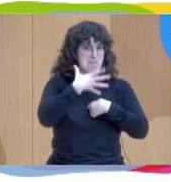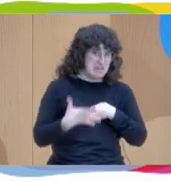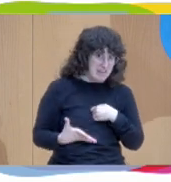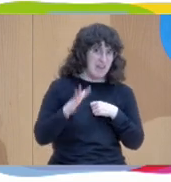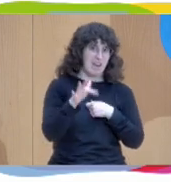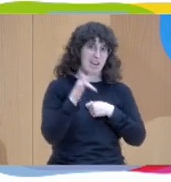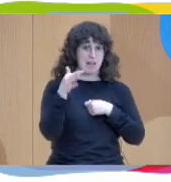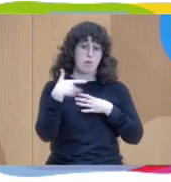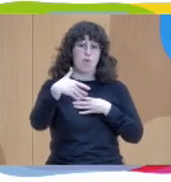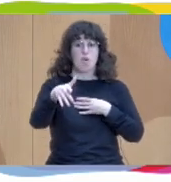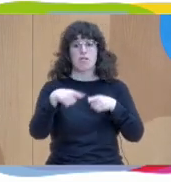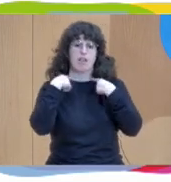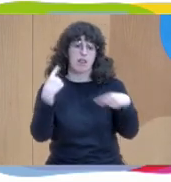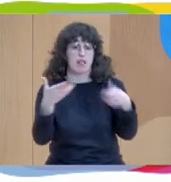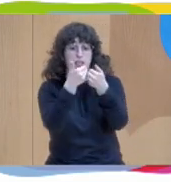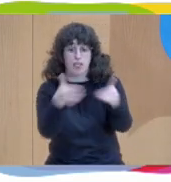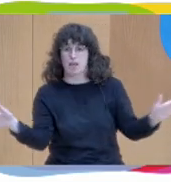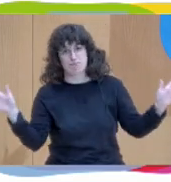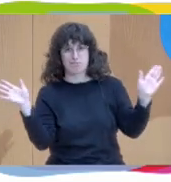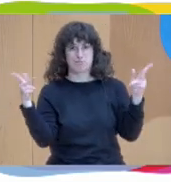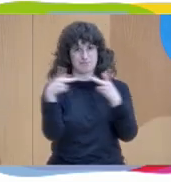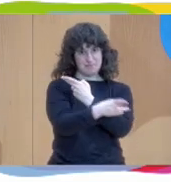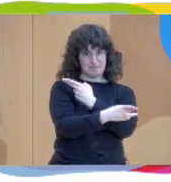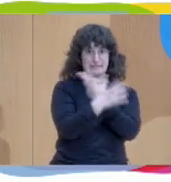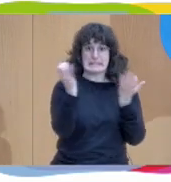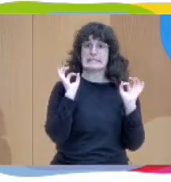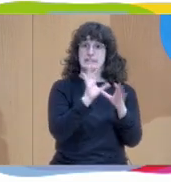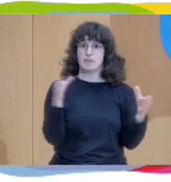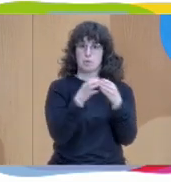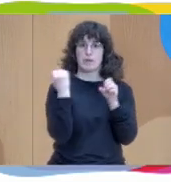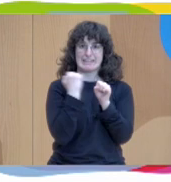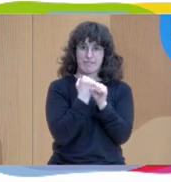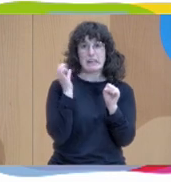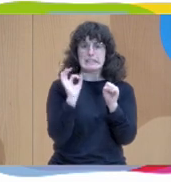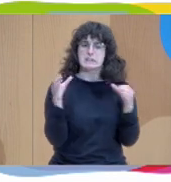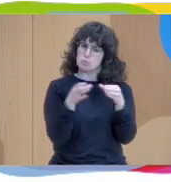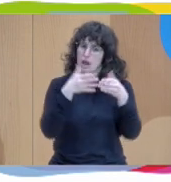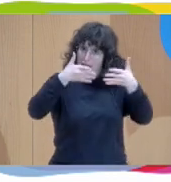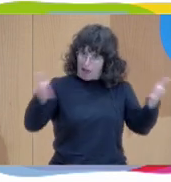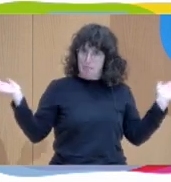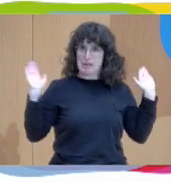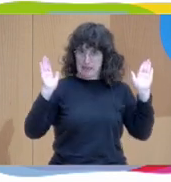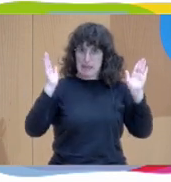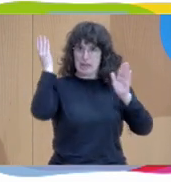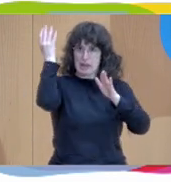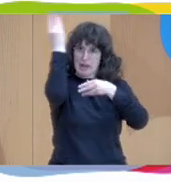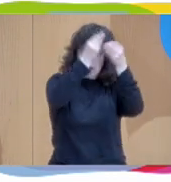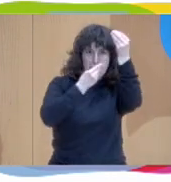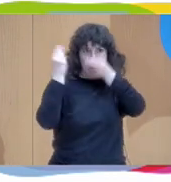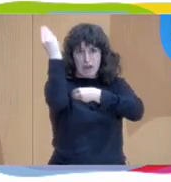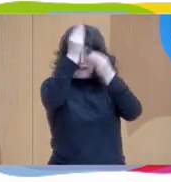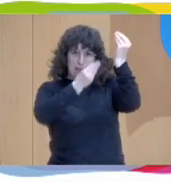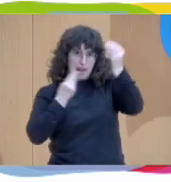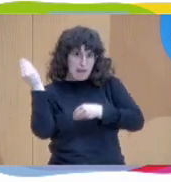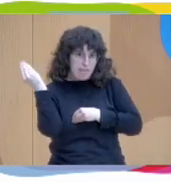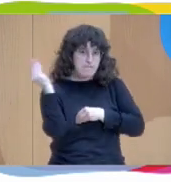esto requiere considerar eh la comunidad de trabajo como una comunidad abierta a la reflexión con espacio y